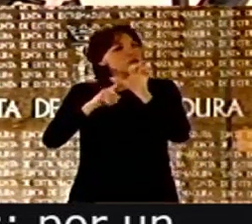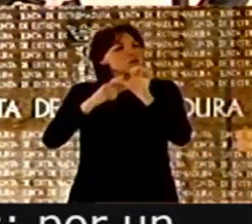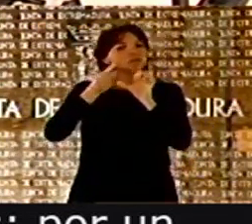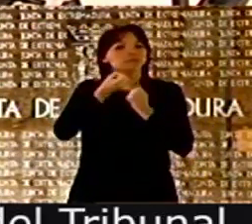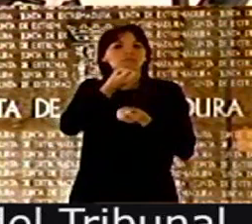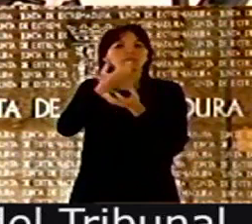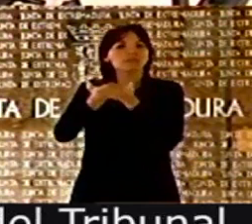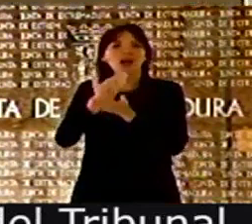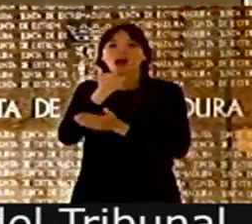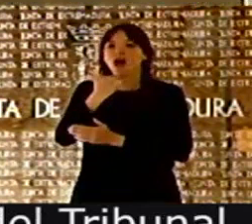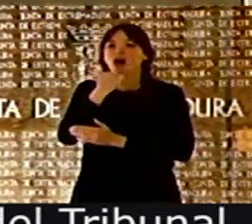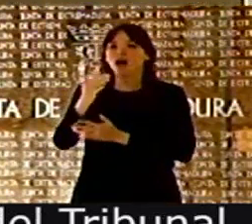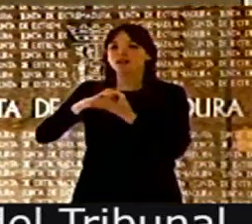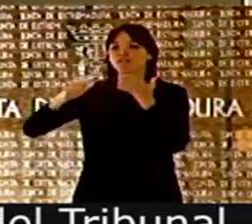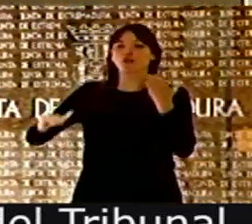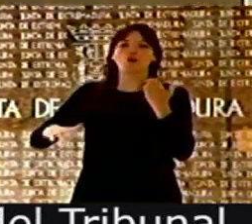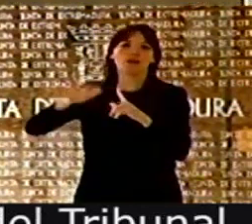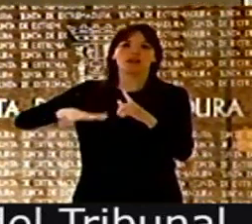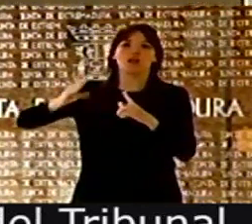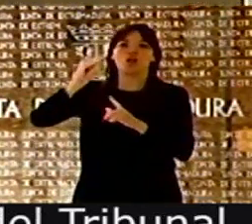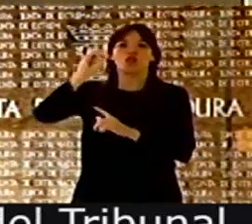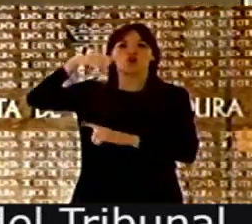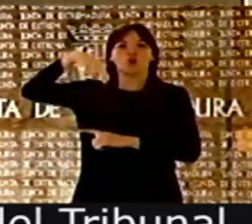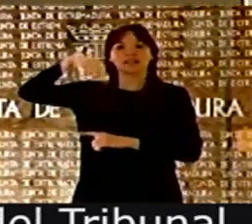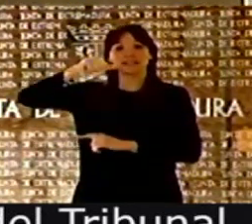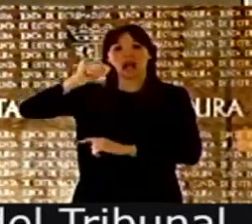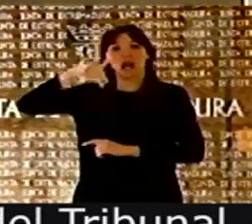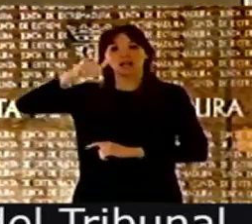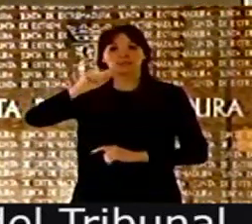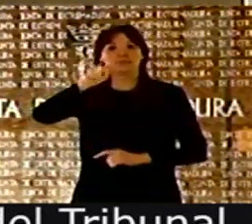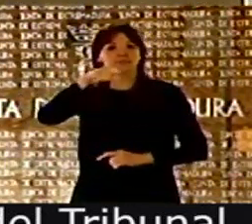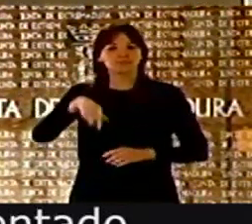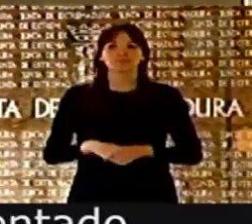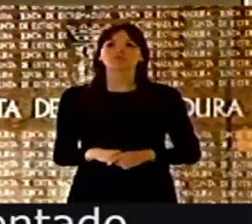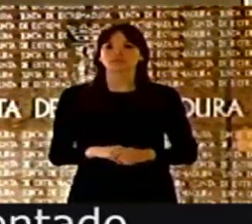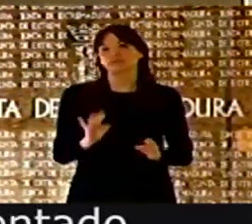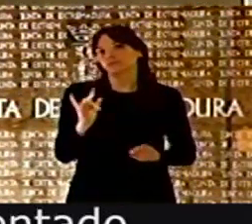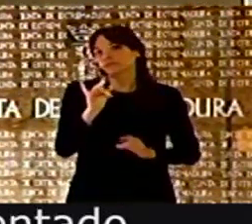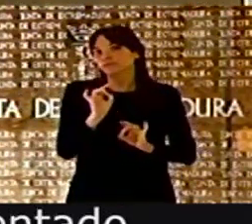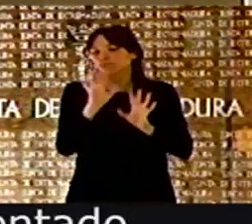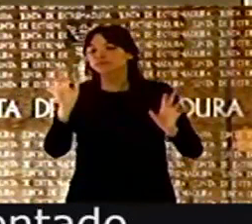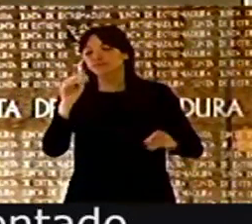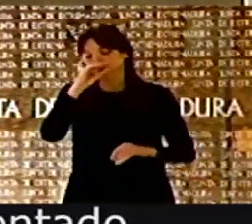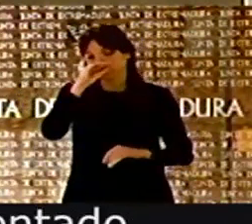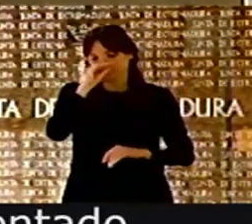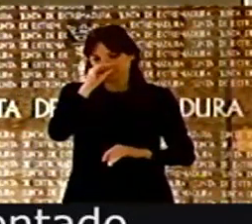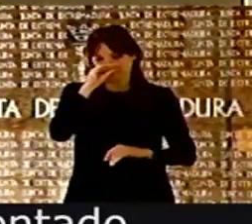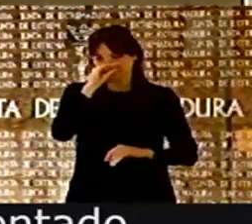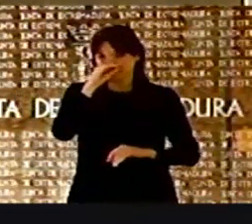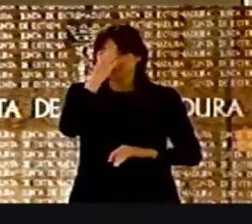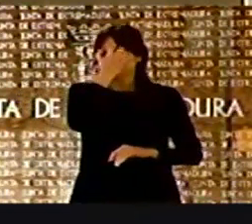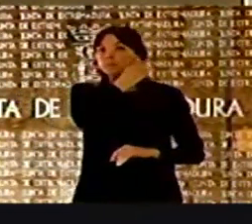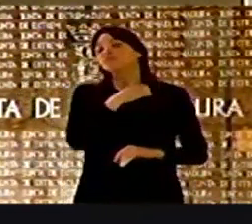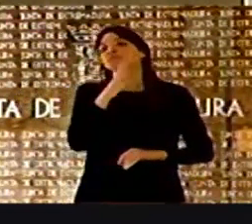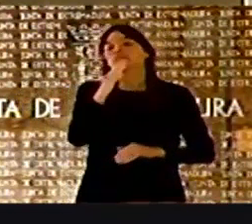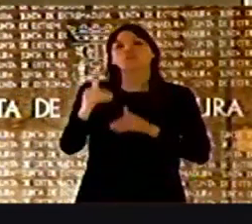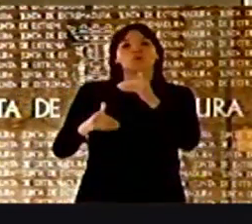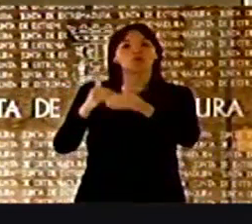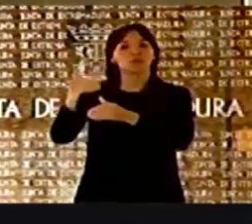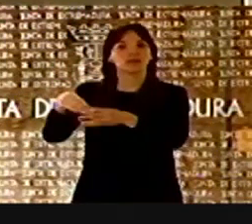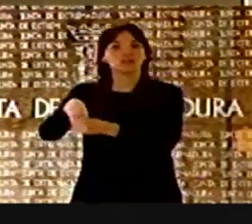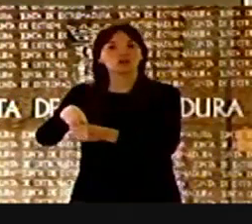de Doñana. Sí, claro que se presentan, como es obvio, alegaciones a ser una parte en el procedimiento, ¿no? Y luego Valdecañas